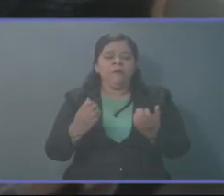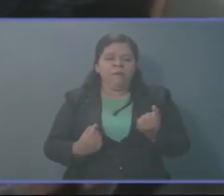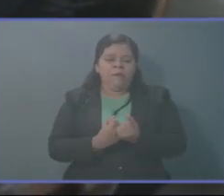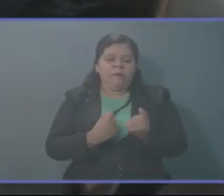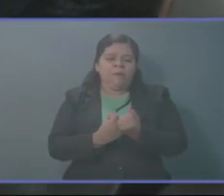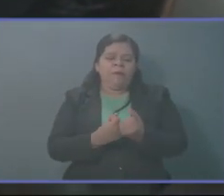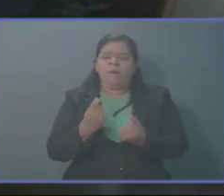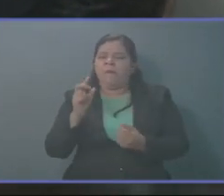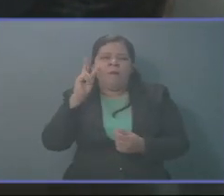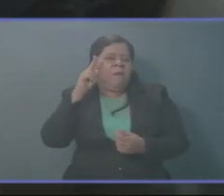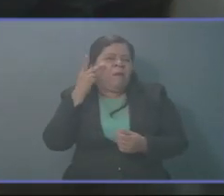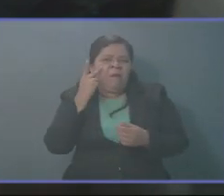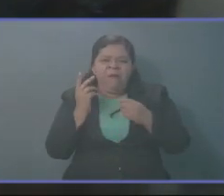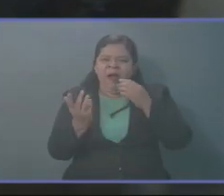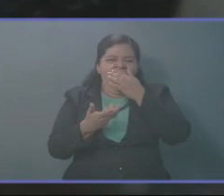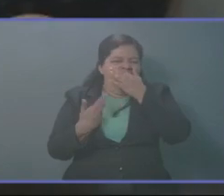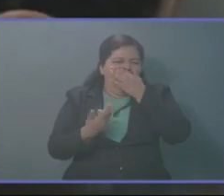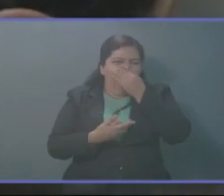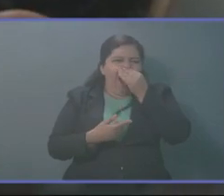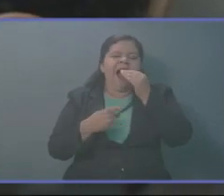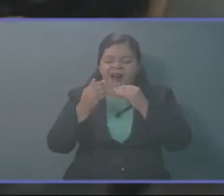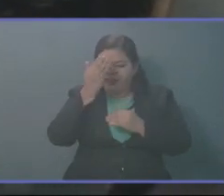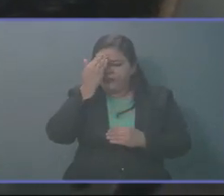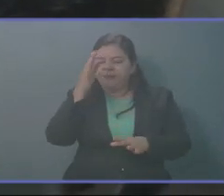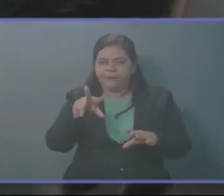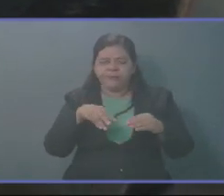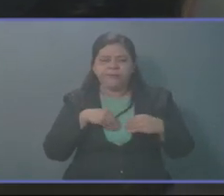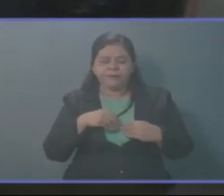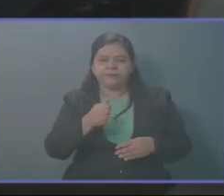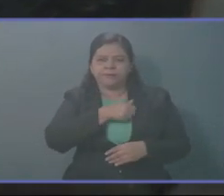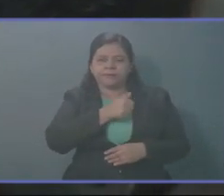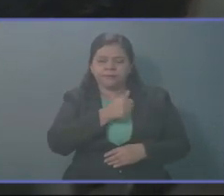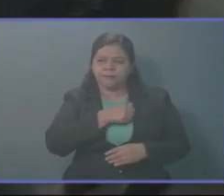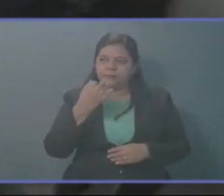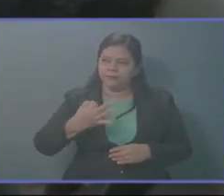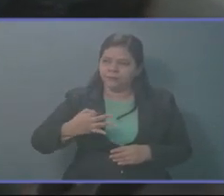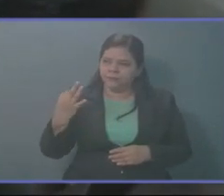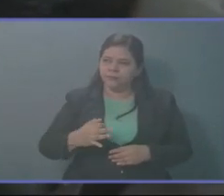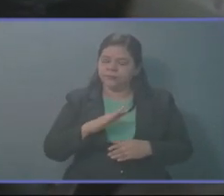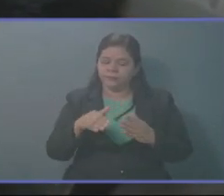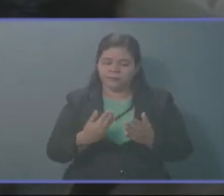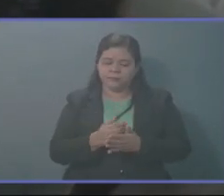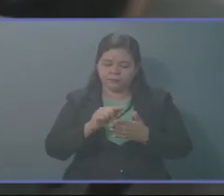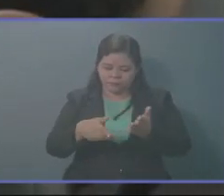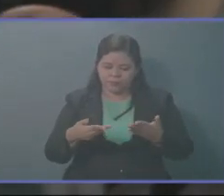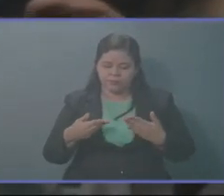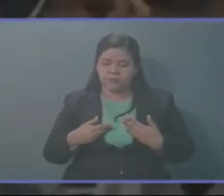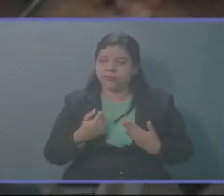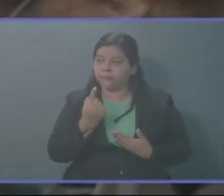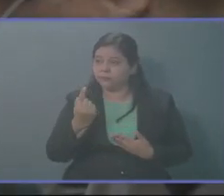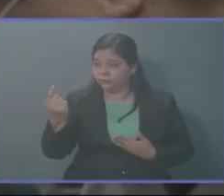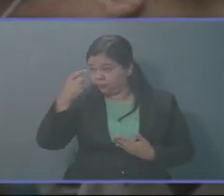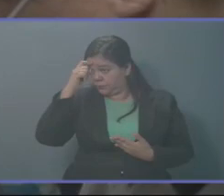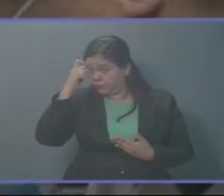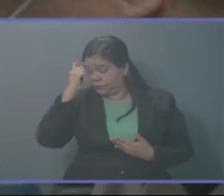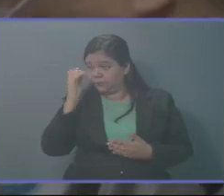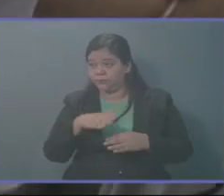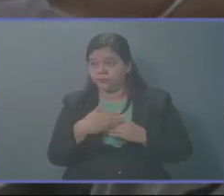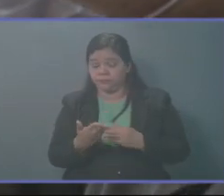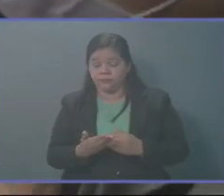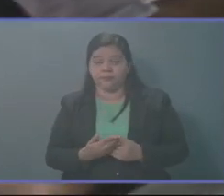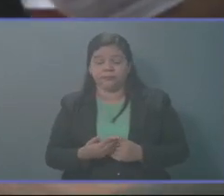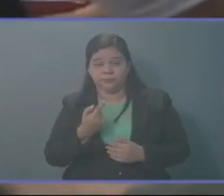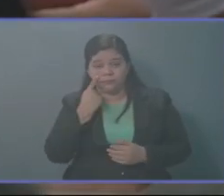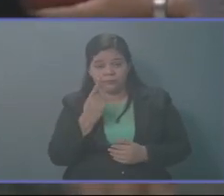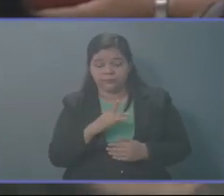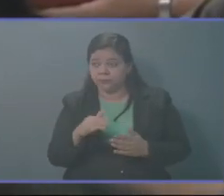no quiere decir de que no reconozcamos la necesidad y el derecho de los trabajadores de su salario, ¿verdad? Porque si no después se